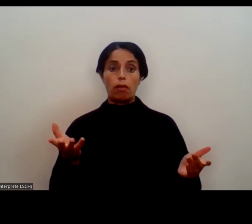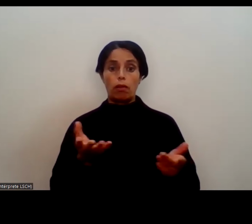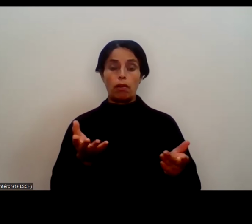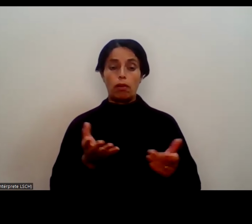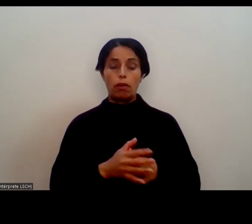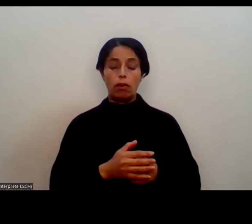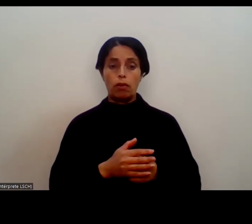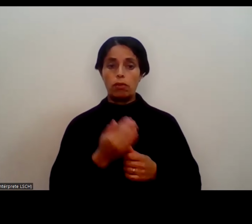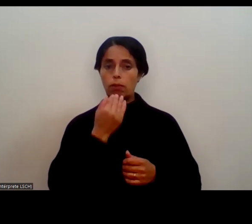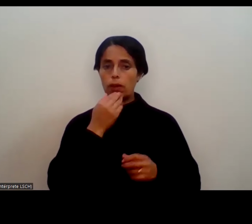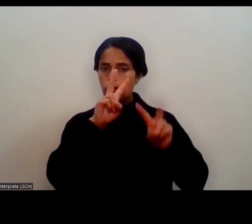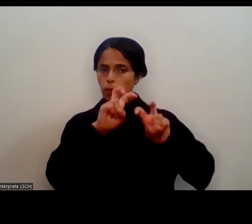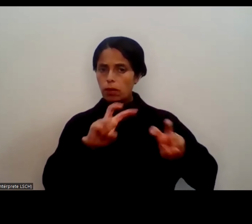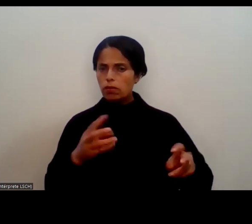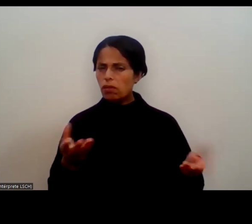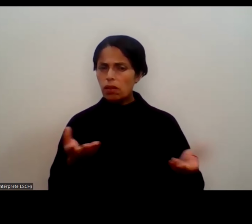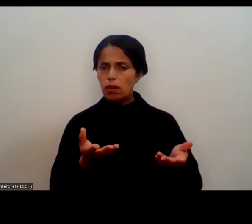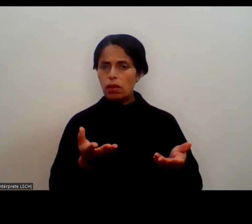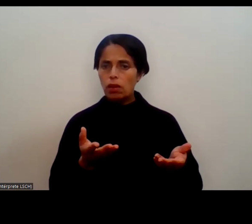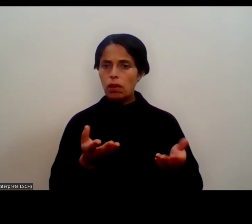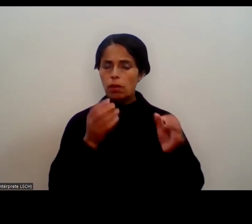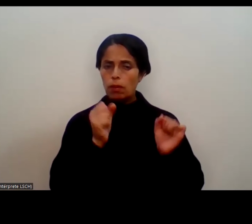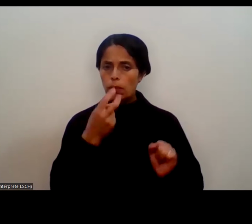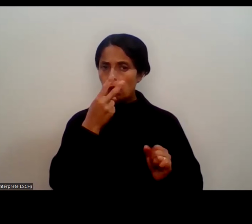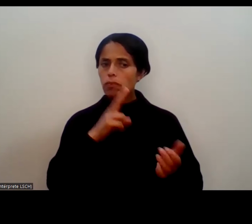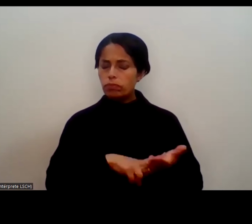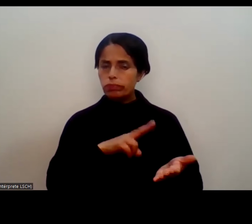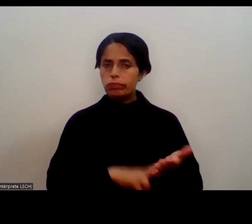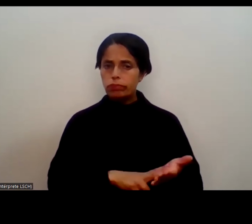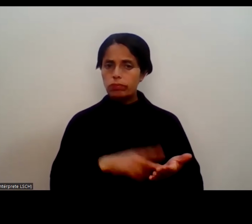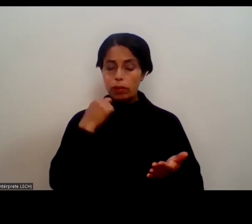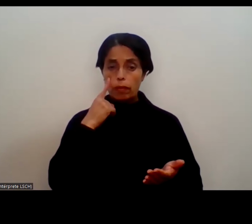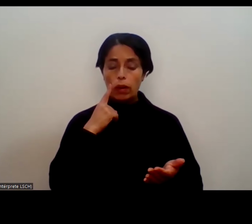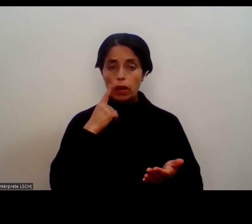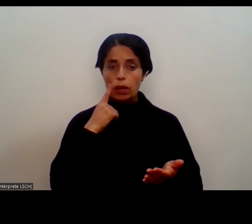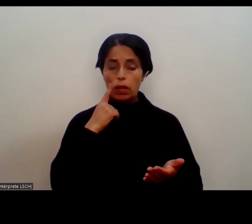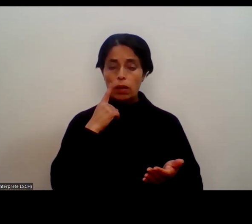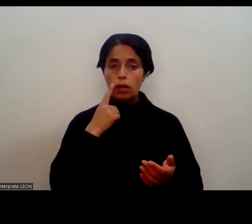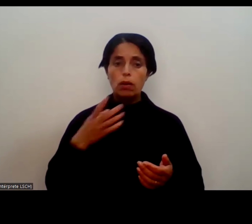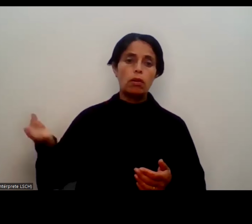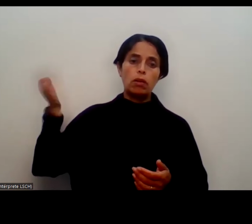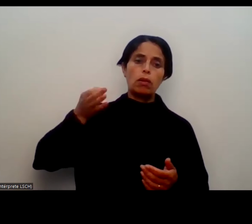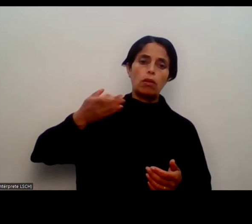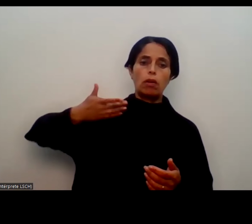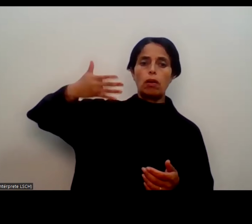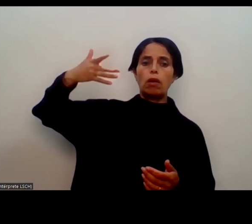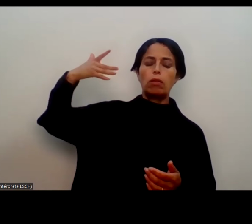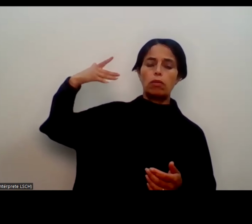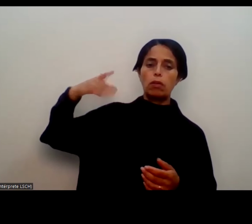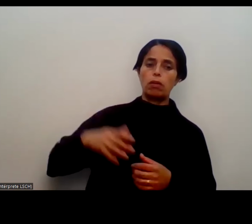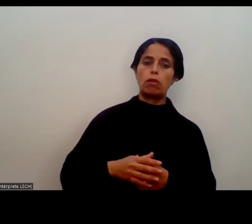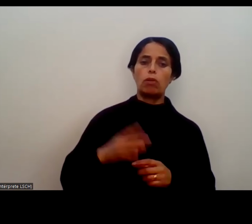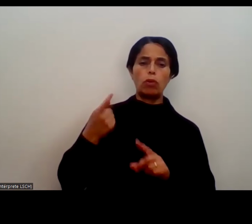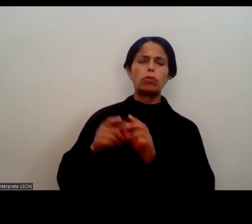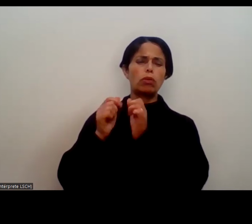también en esta investigación, pudimos corroborar lo que habían planteado anteriormente otros